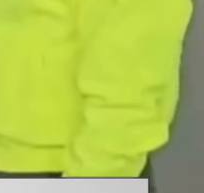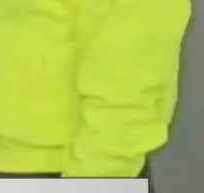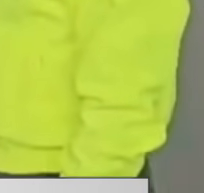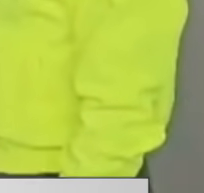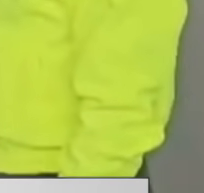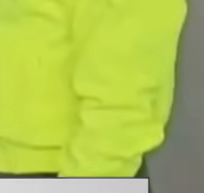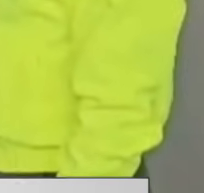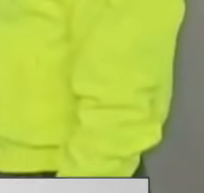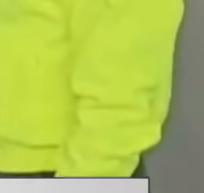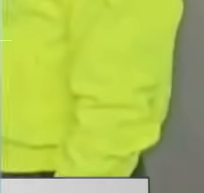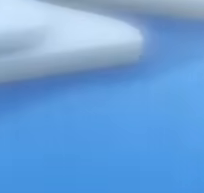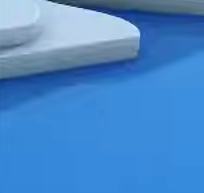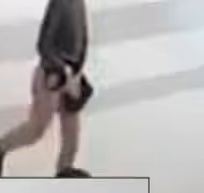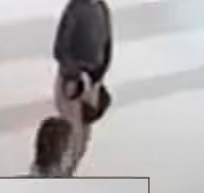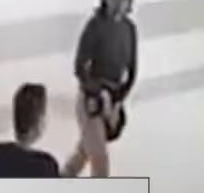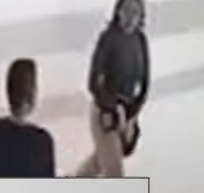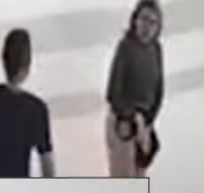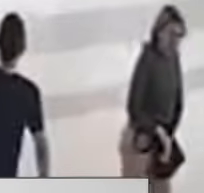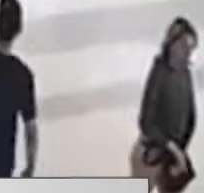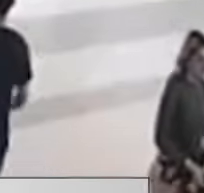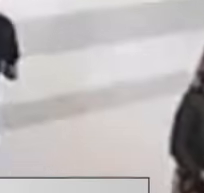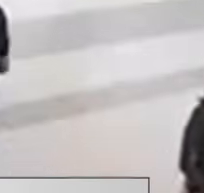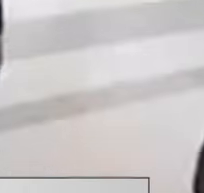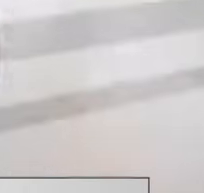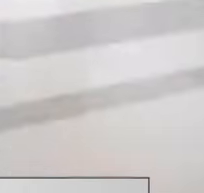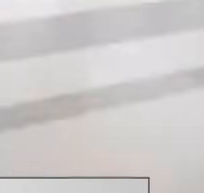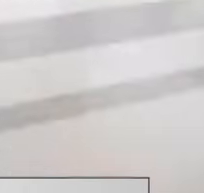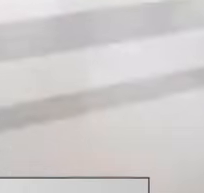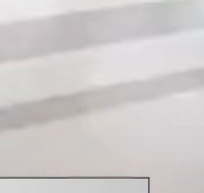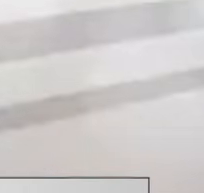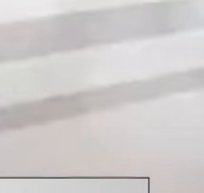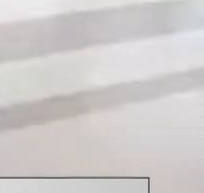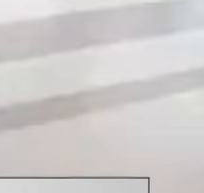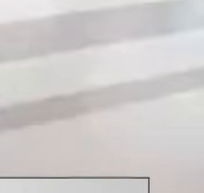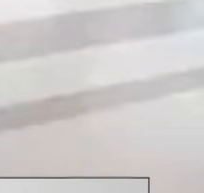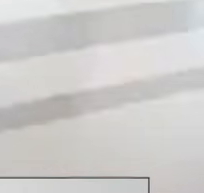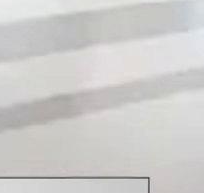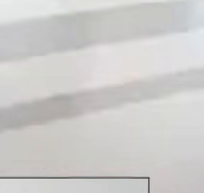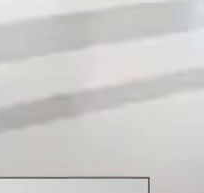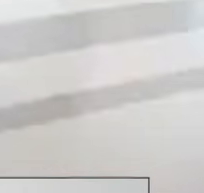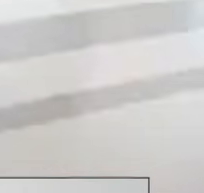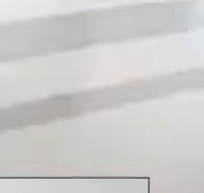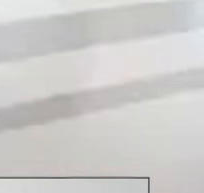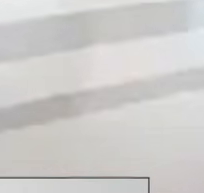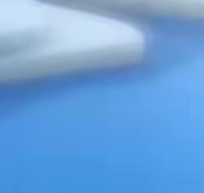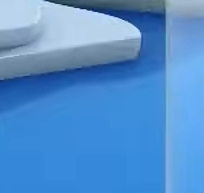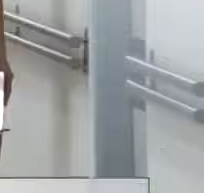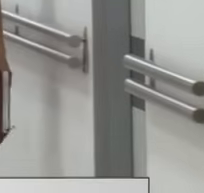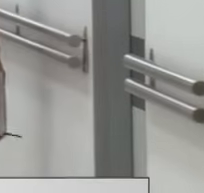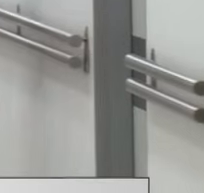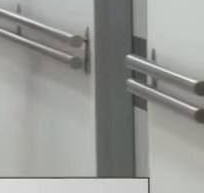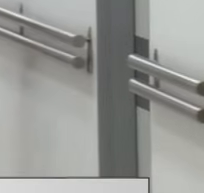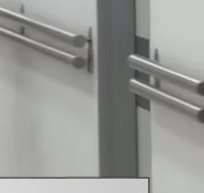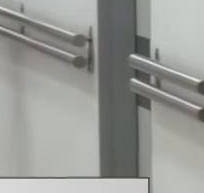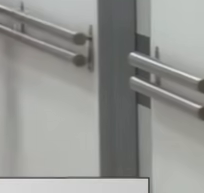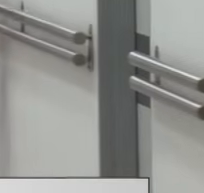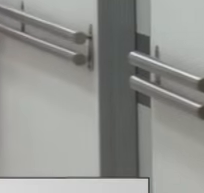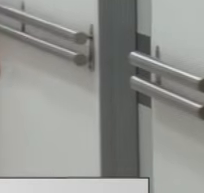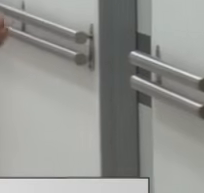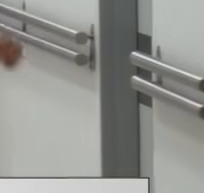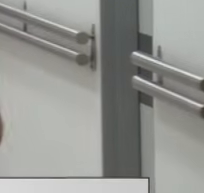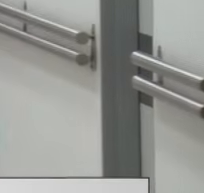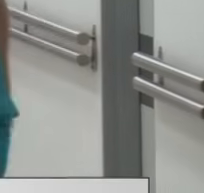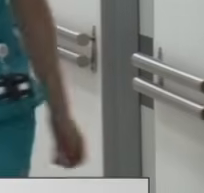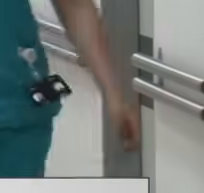Meta, alias Jirafa. En cinematográfico operativo capturan a presunto extorsionista en Cali. Deudas de las